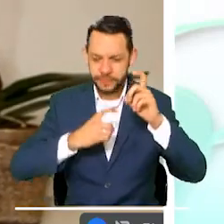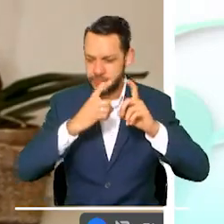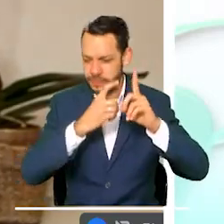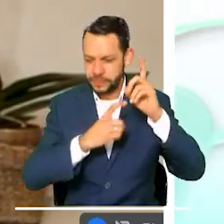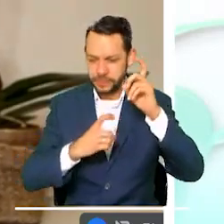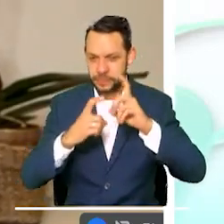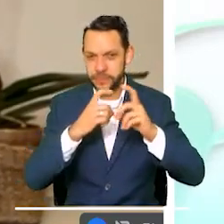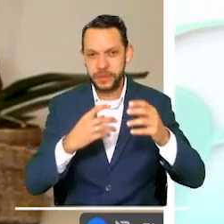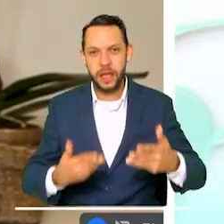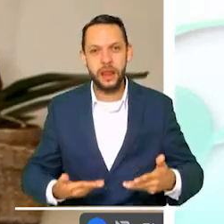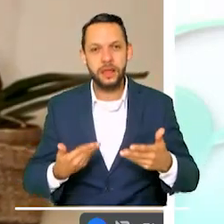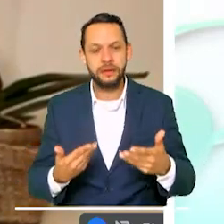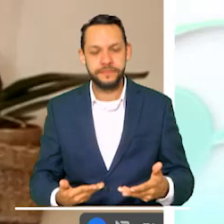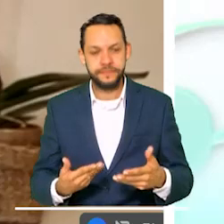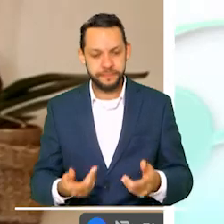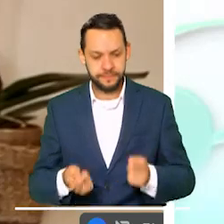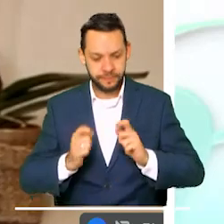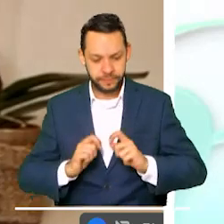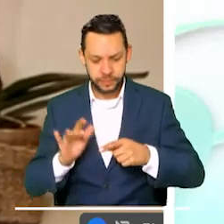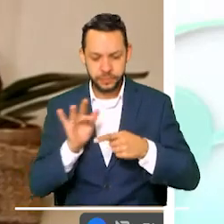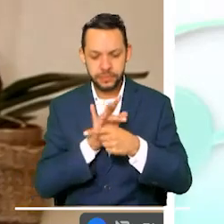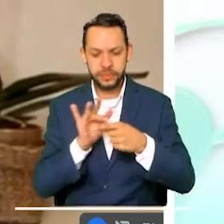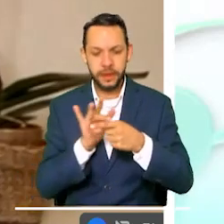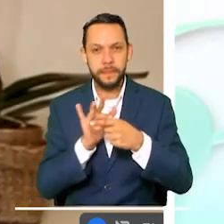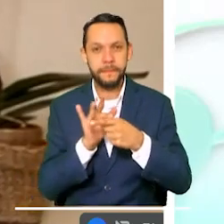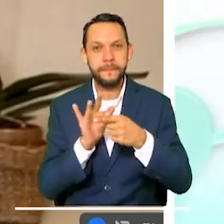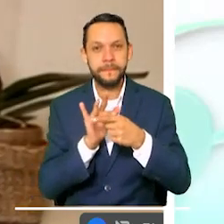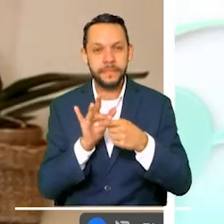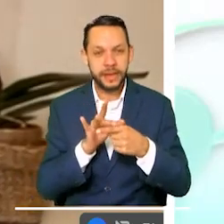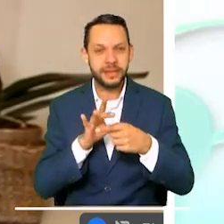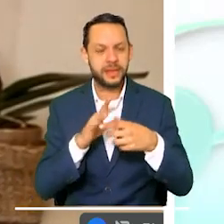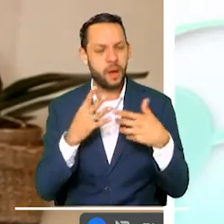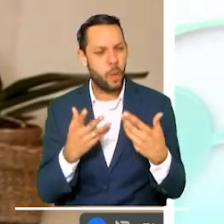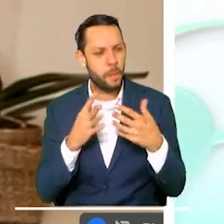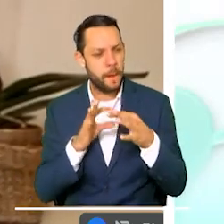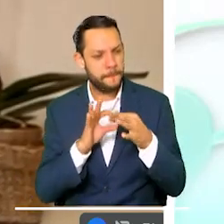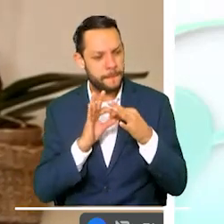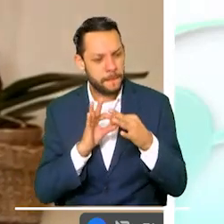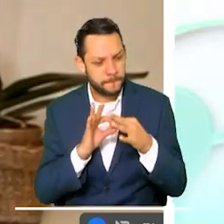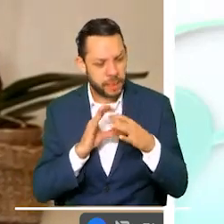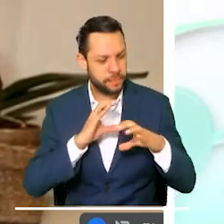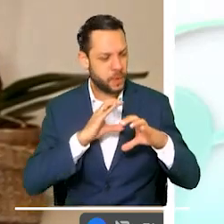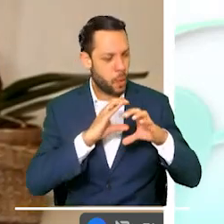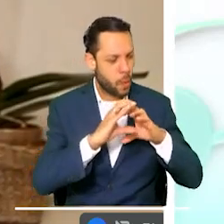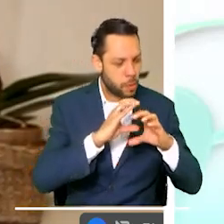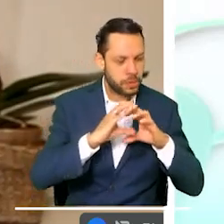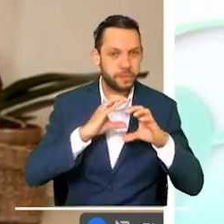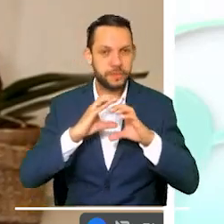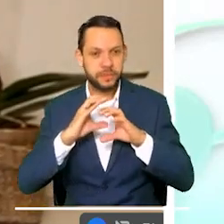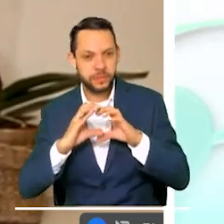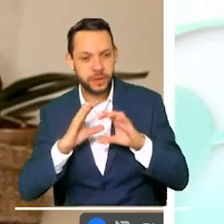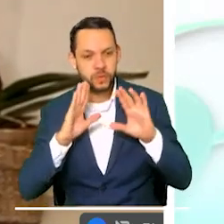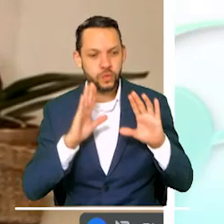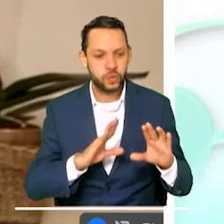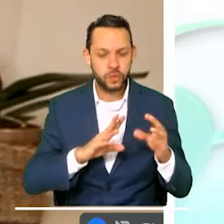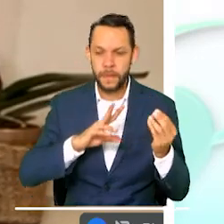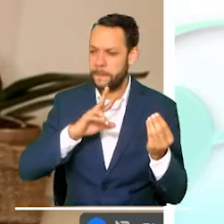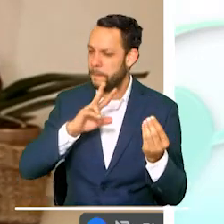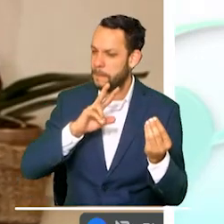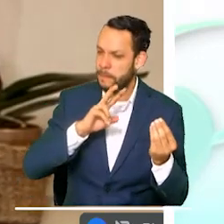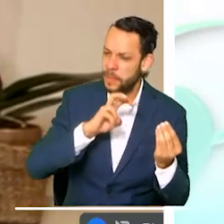eminentemente espiritual y llevarlo a la práctica médica, especialmente para empezar a explorar qué pasaba con los